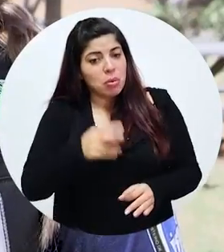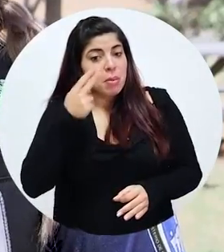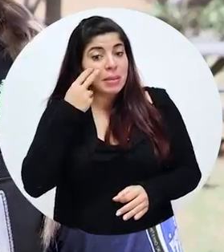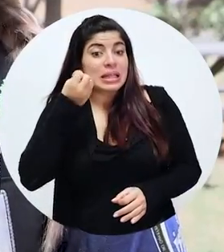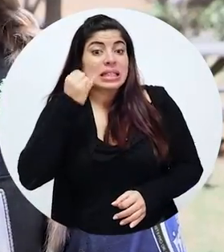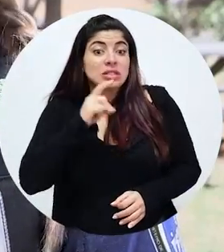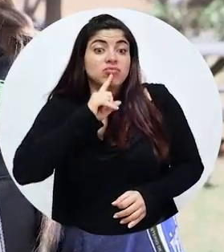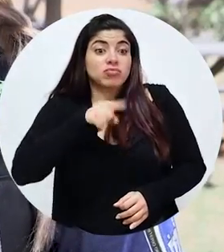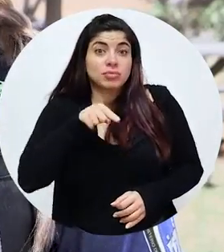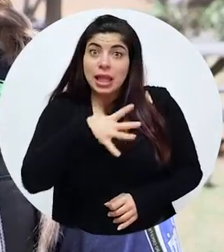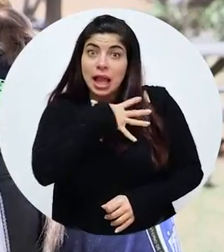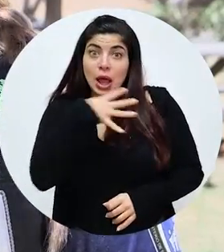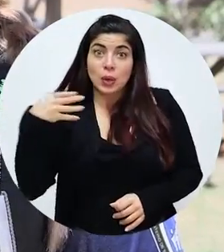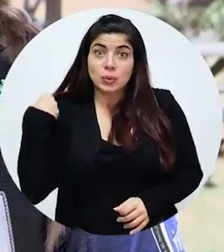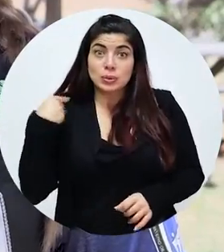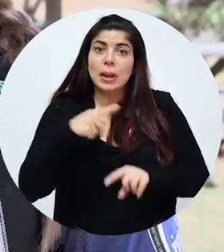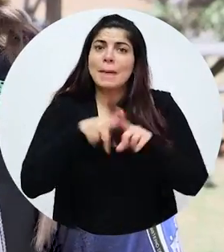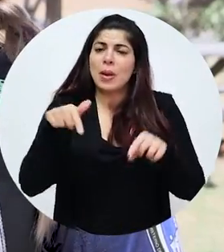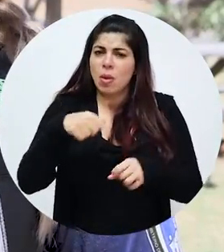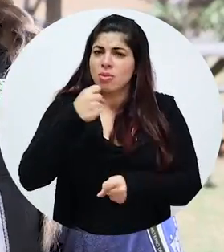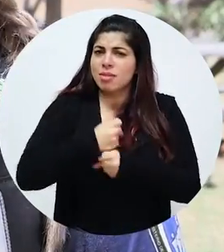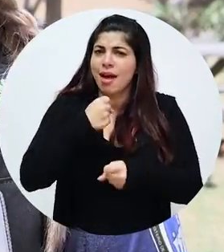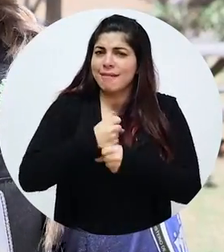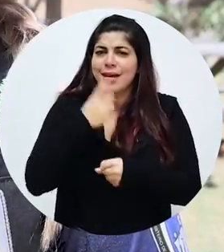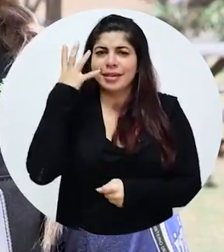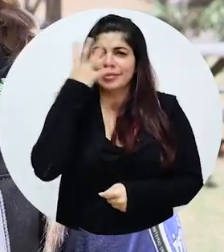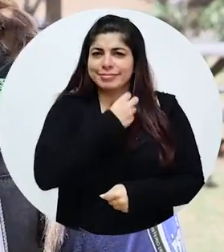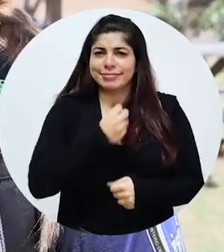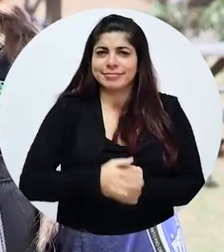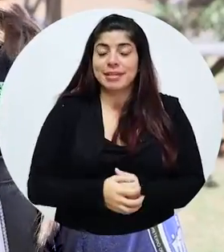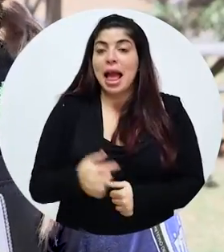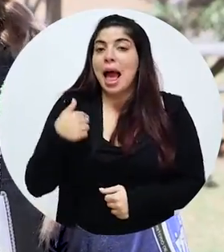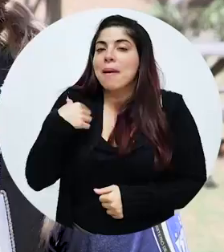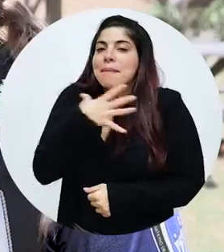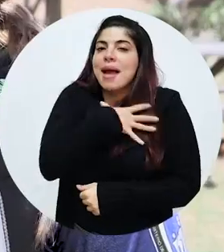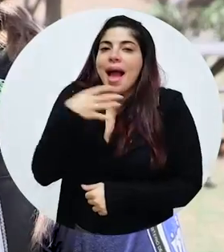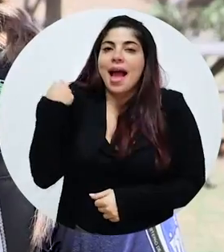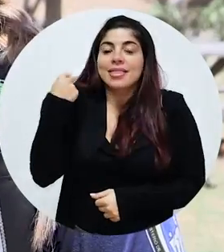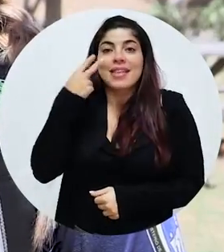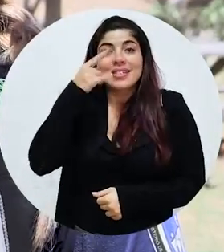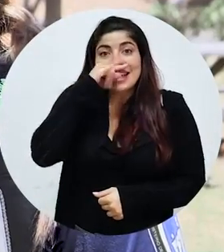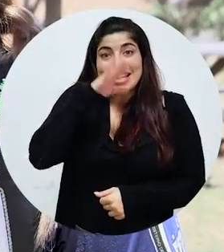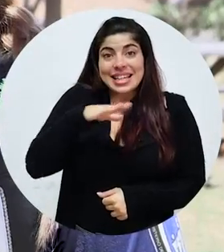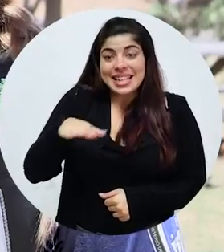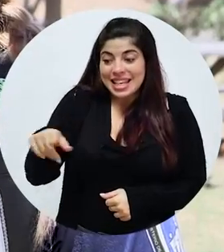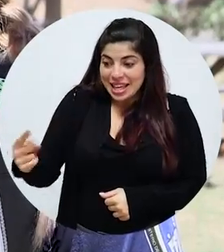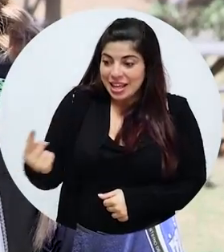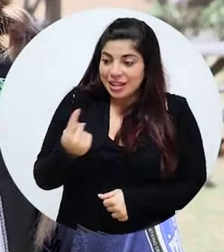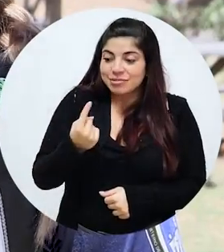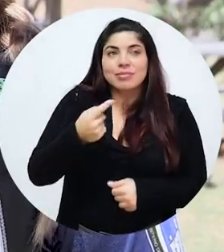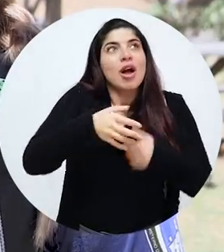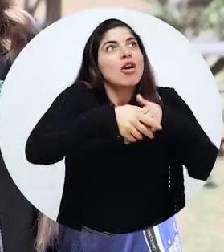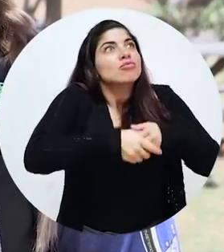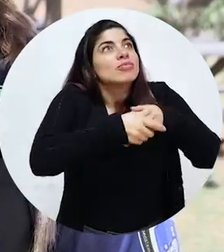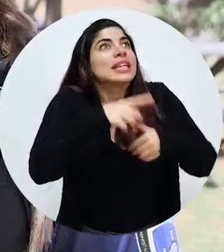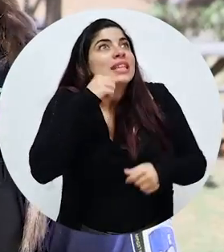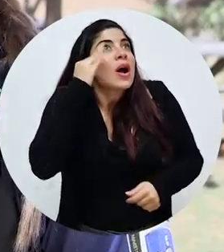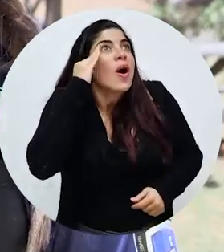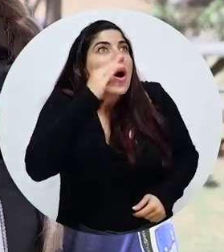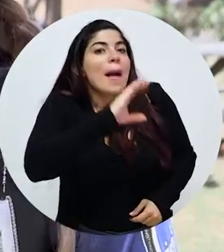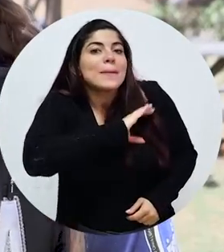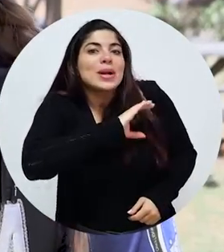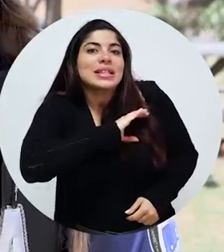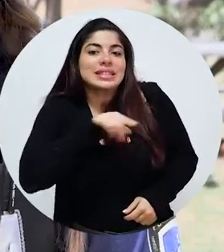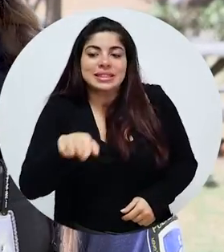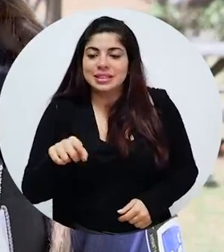va a decidir y va a ver si realmente es lo que le gusta, pero este trabajo es demasiado lindo. A mí me encanta ver a los niños que pasan y le dan la mano a uno